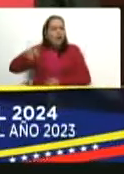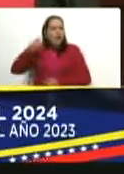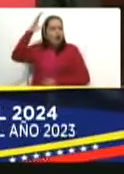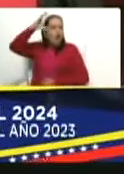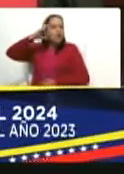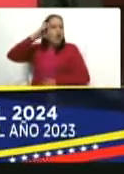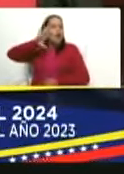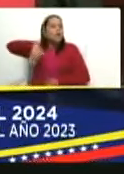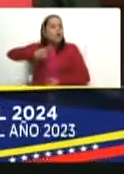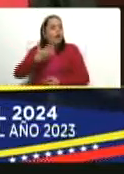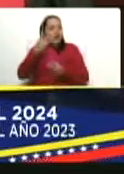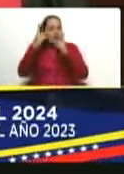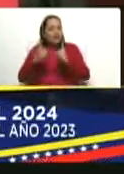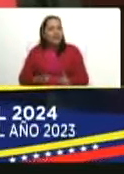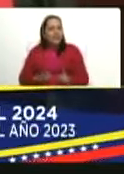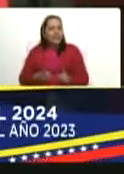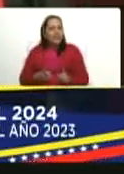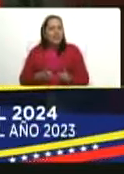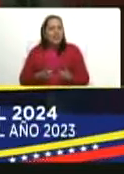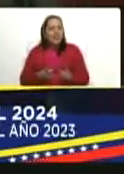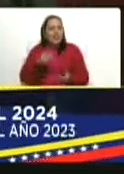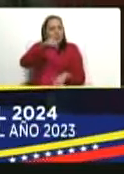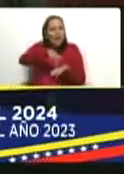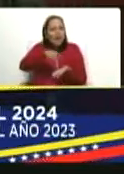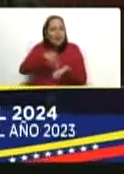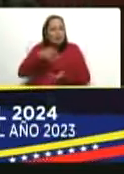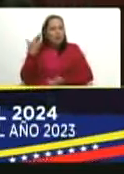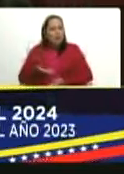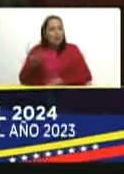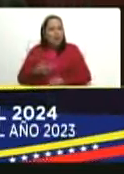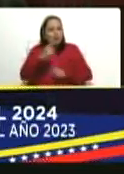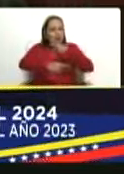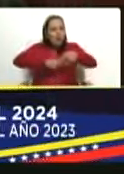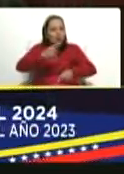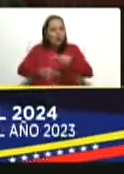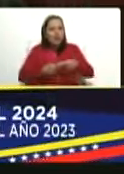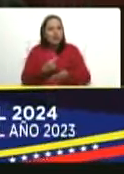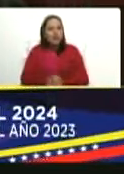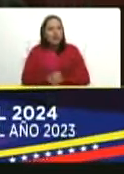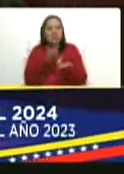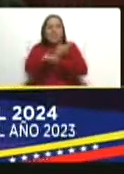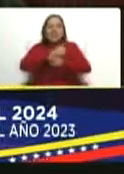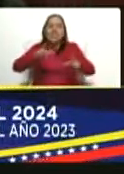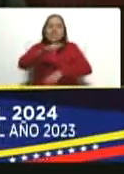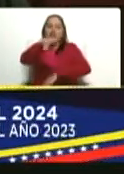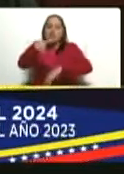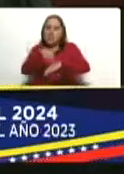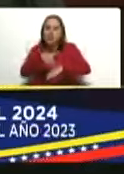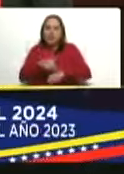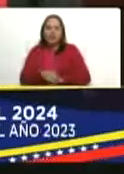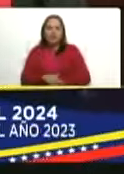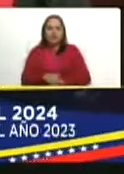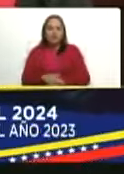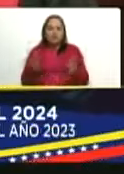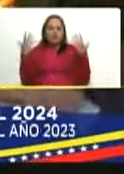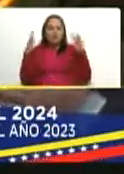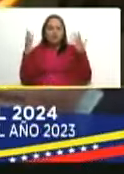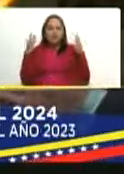puede asumir su papel decisivo y protagónico en este proceso de liberación nacional.